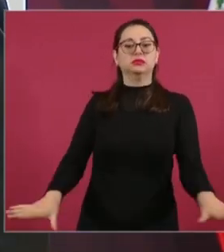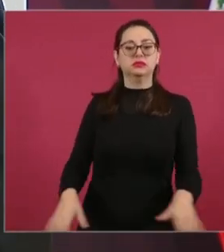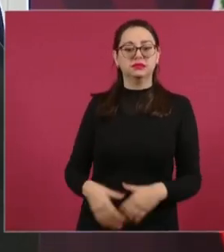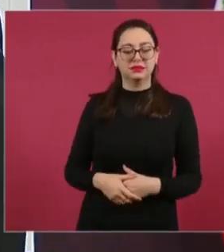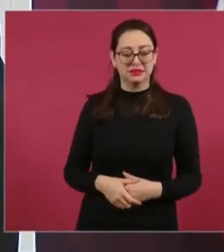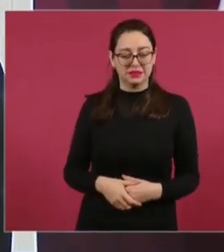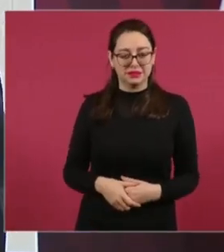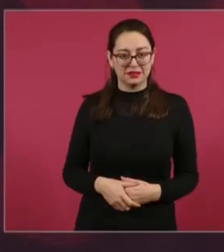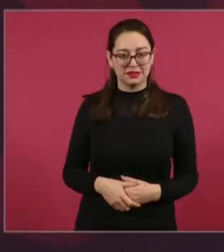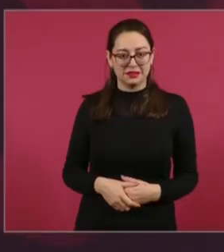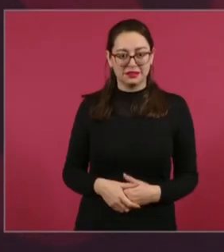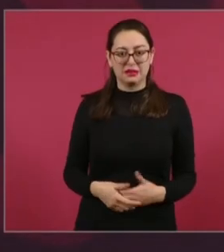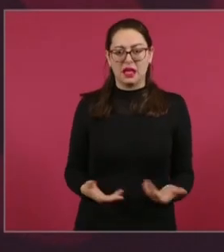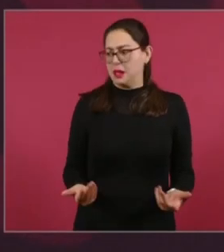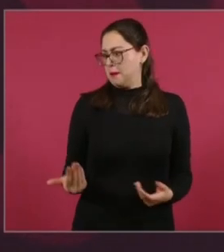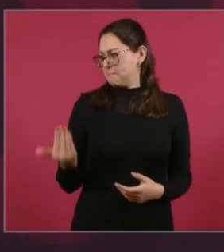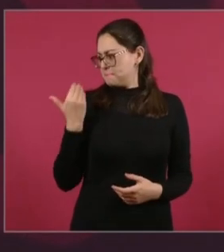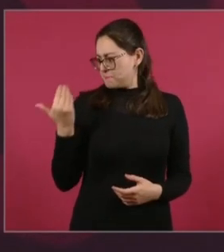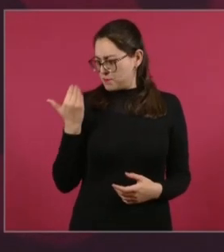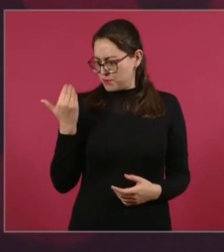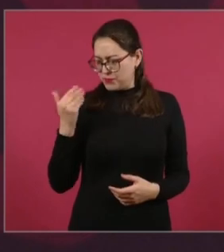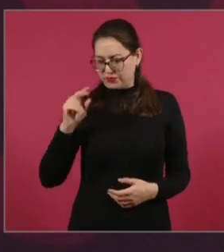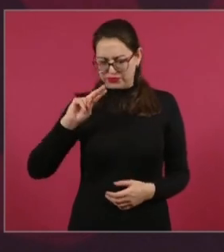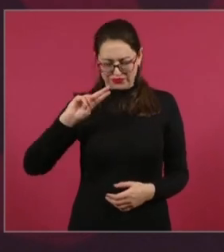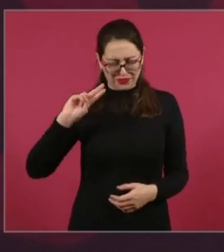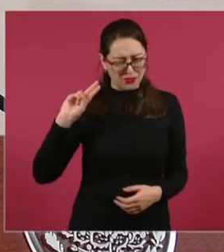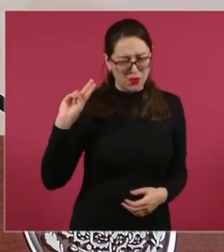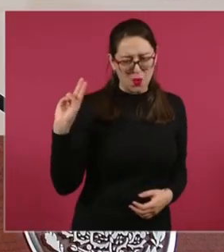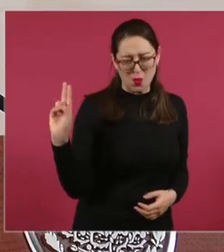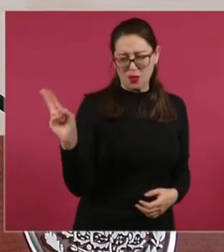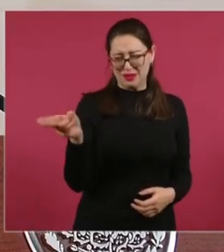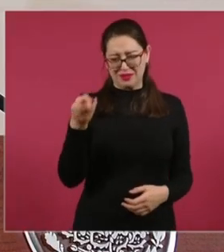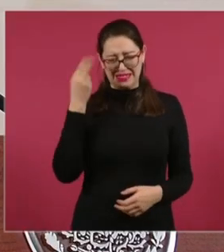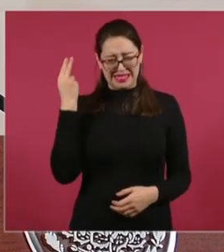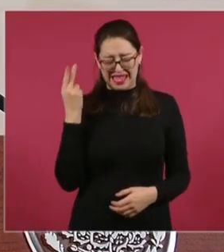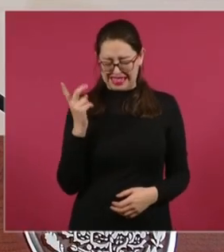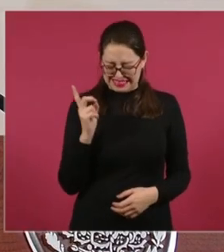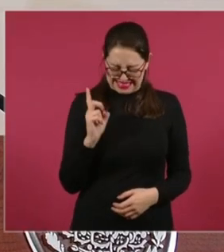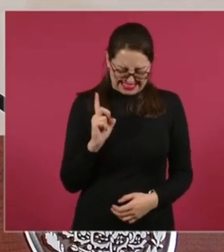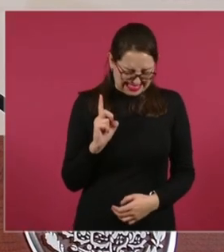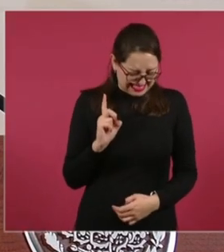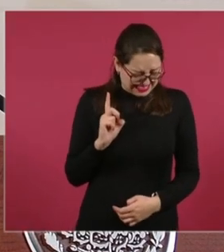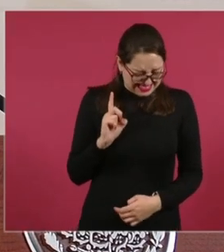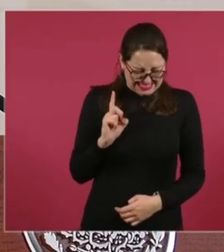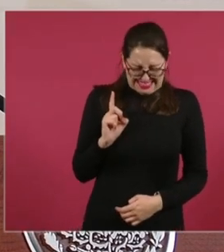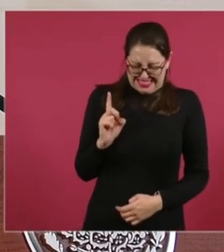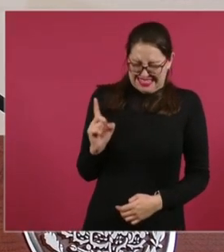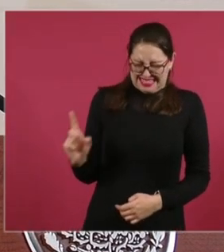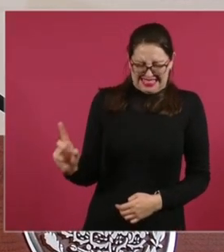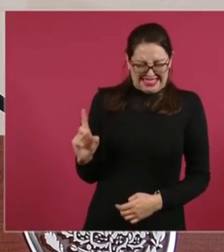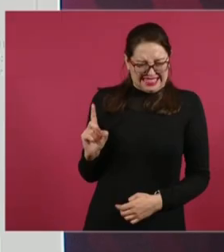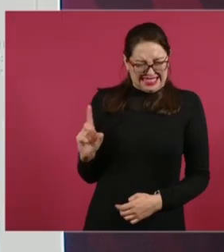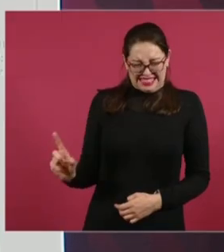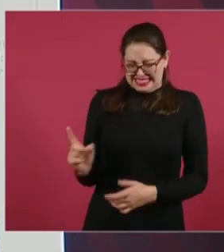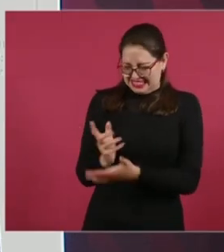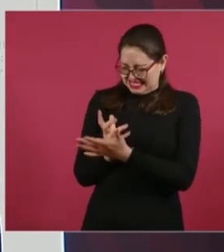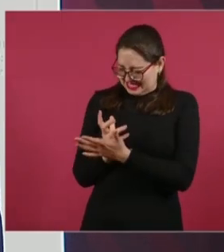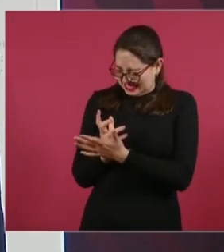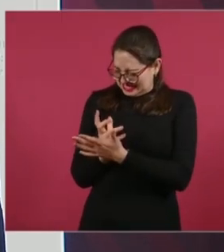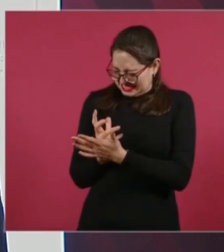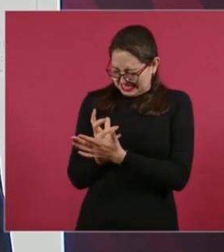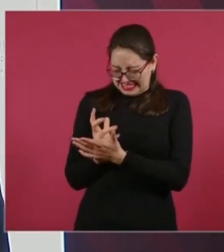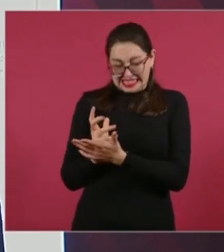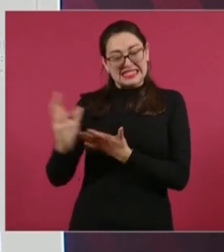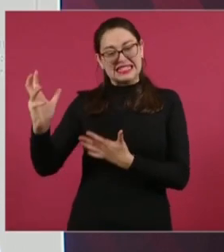esas de la ultraderecha, que ya es bastante decirle eso de una universidad estadounidense